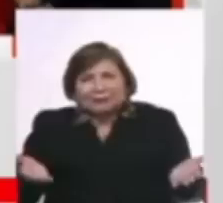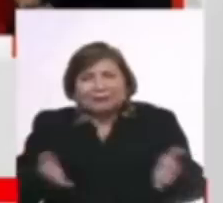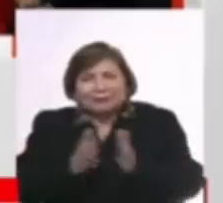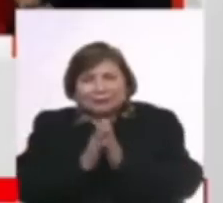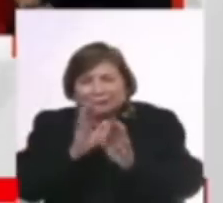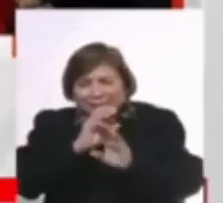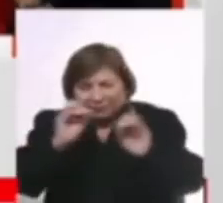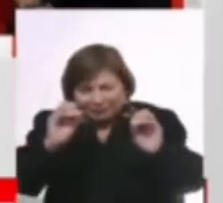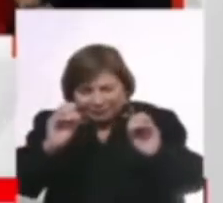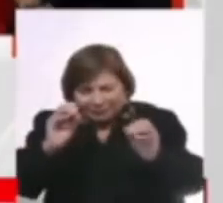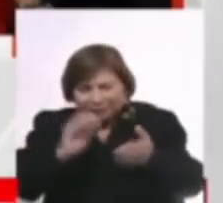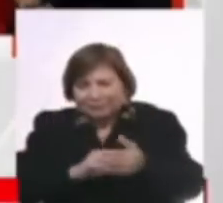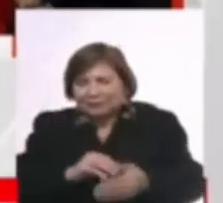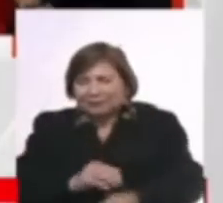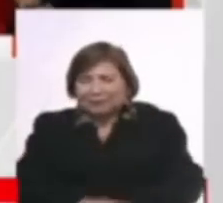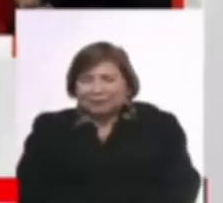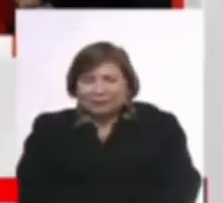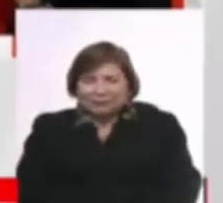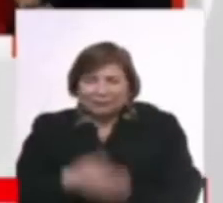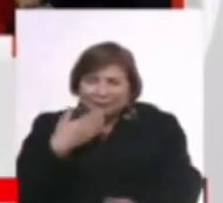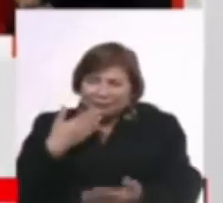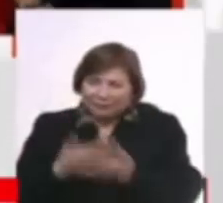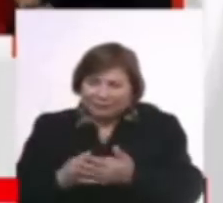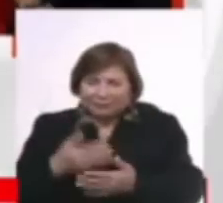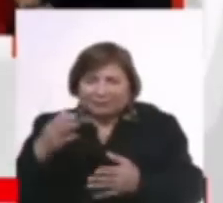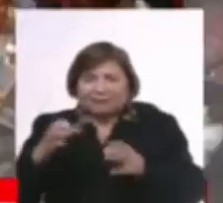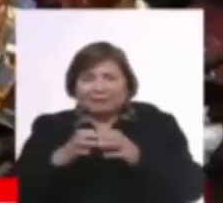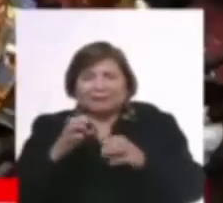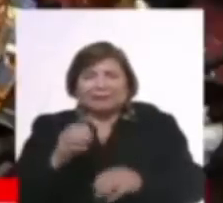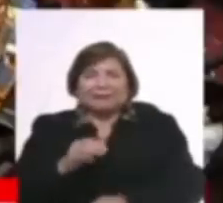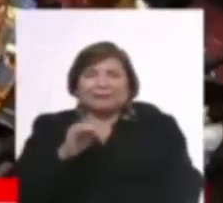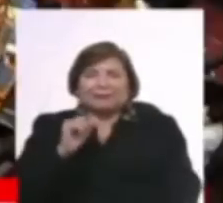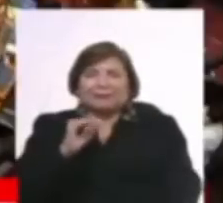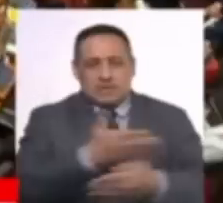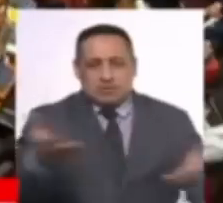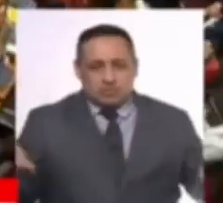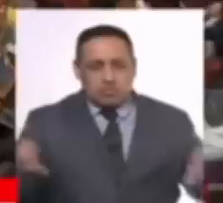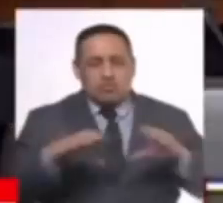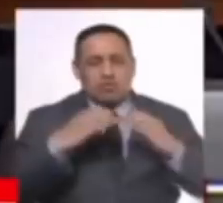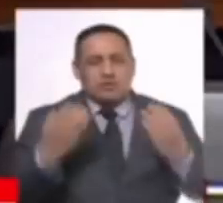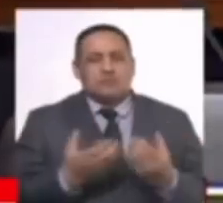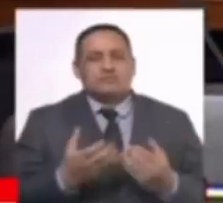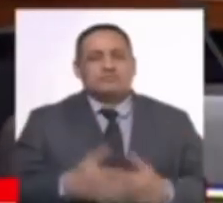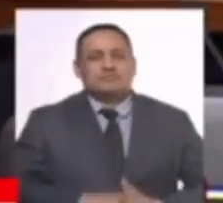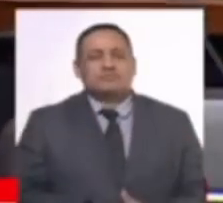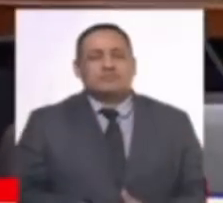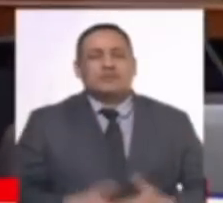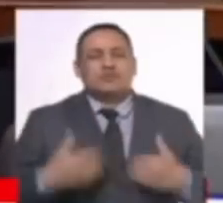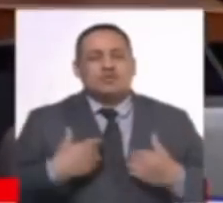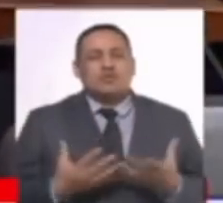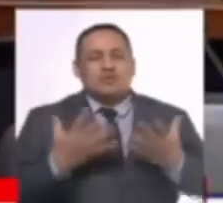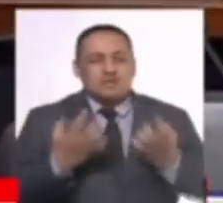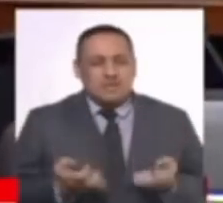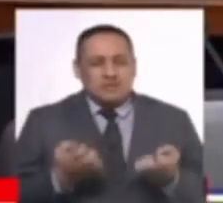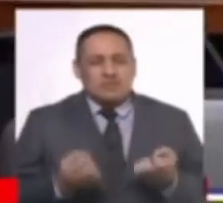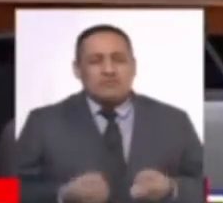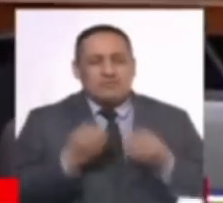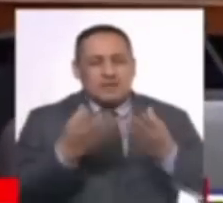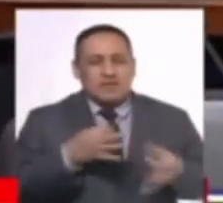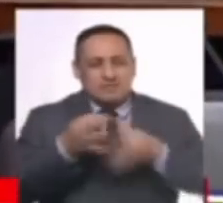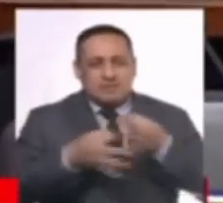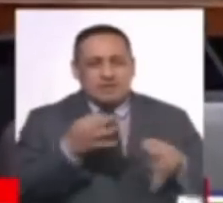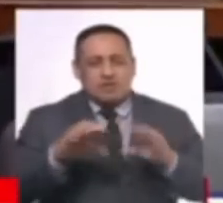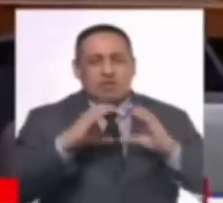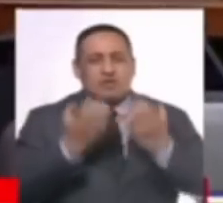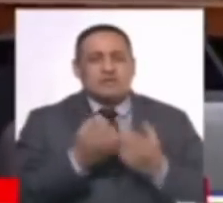Por favor, nada más. Bien, gracias, señor congresista Urizar Saburo. Quisiera empezar hablando por lo que